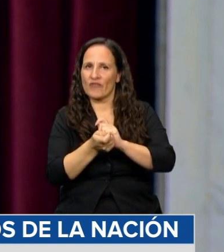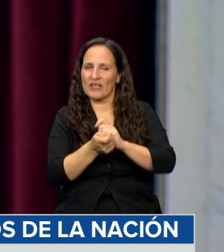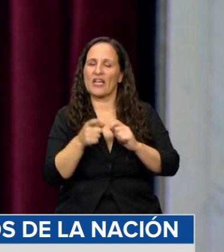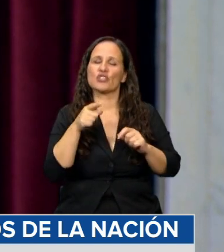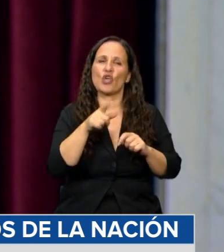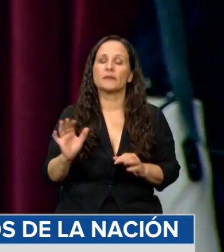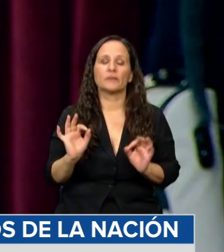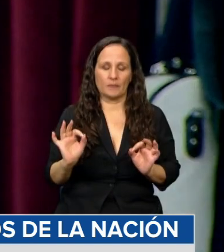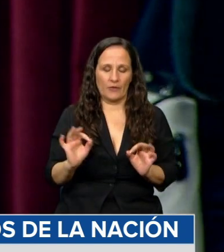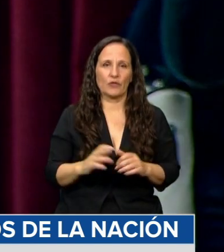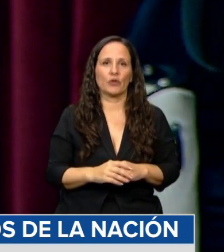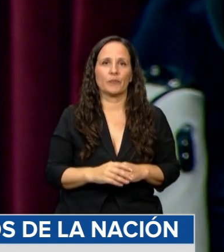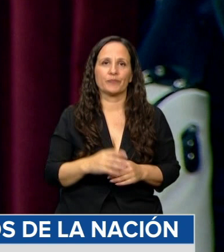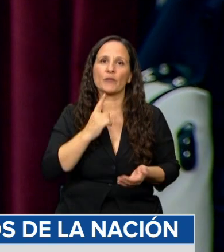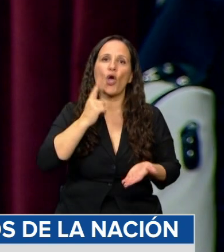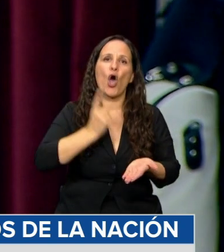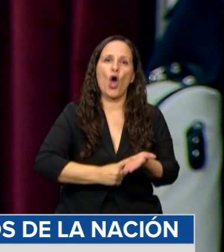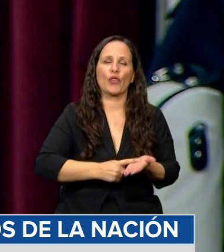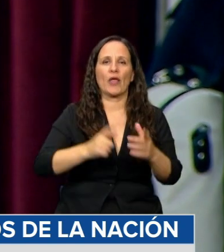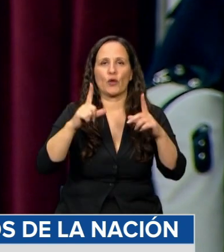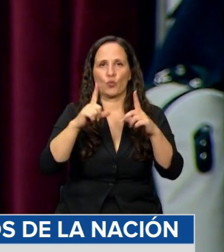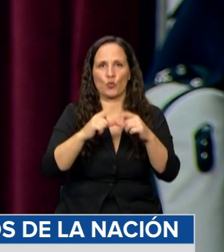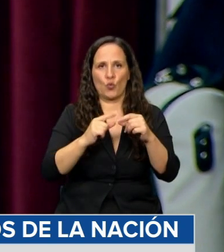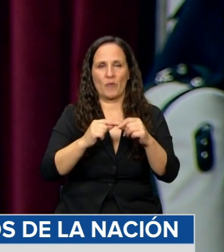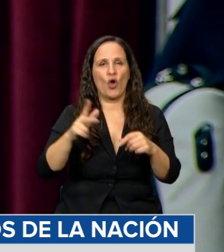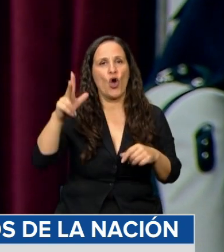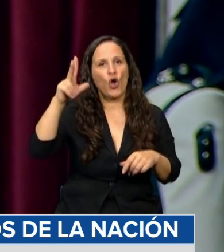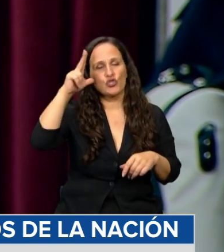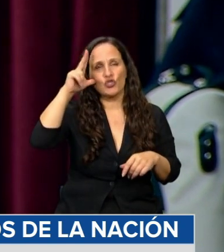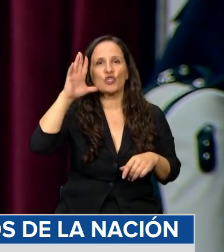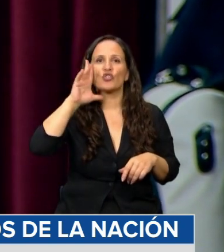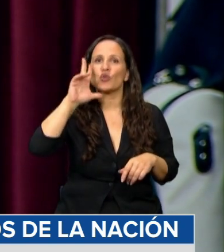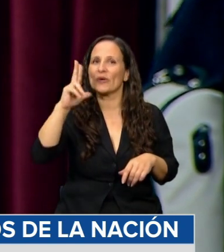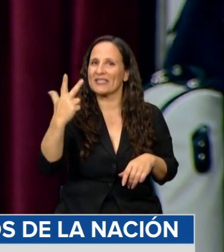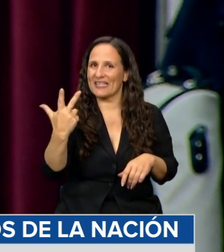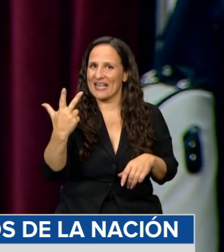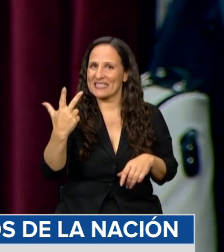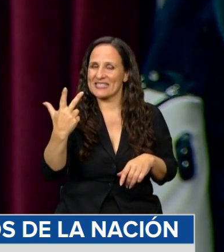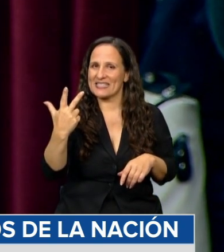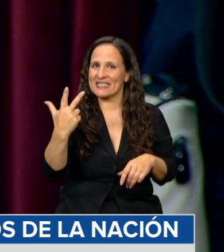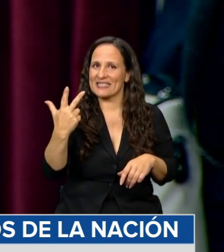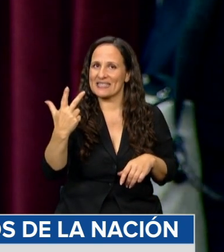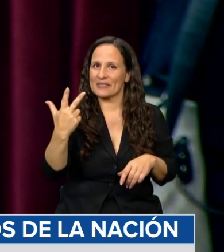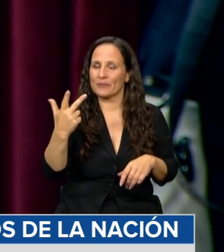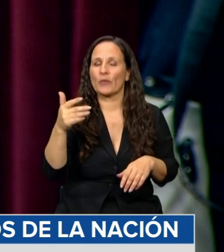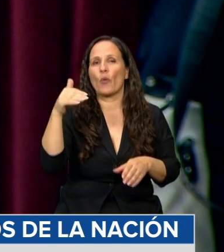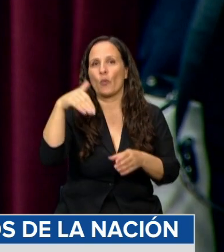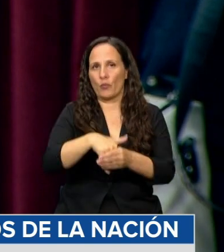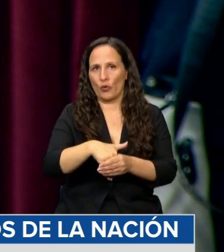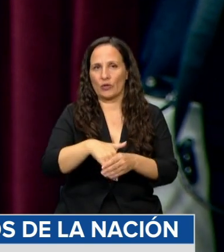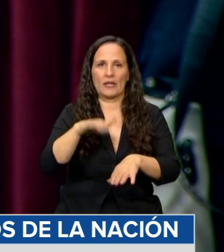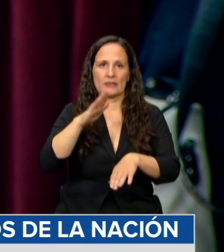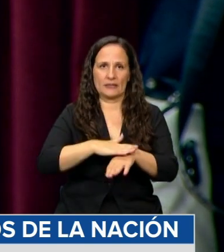el miembro informante. Orden del día número 853. Sírvanse marcar su